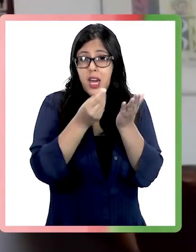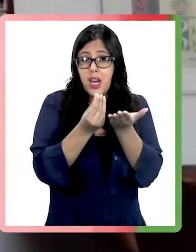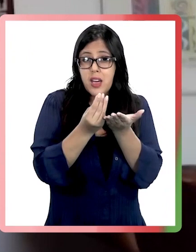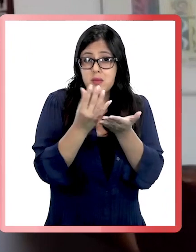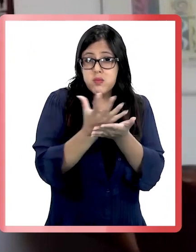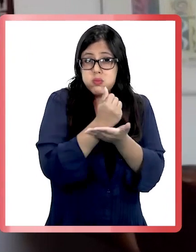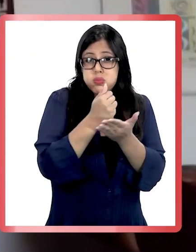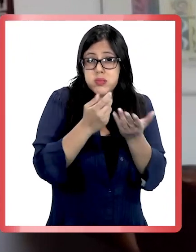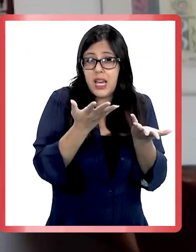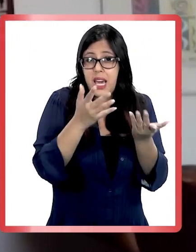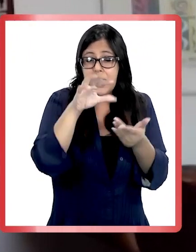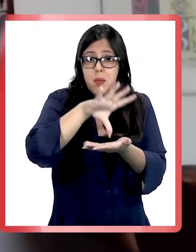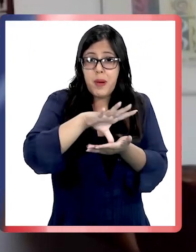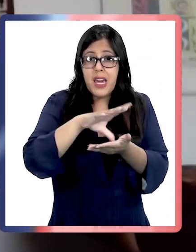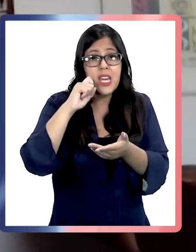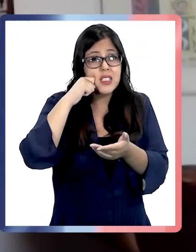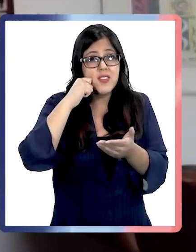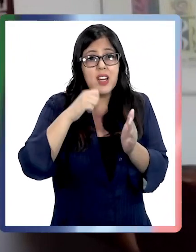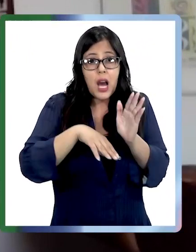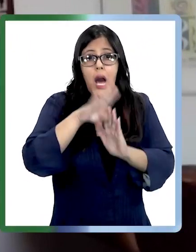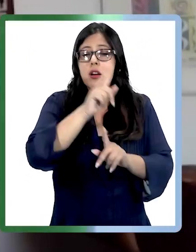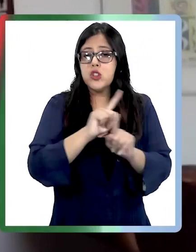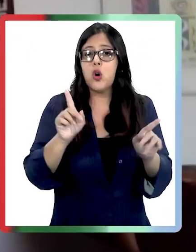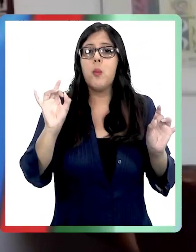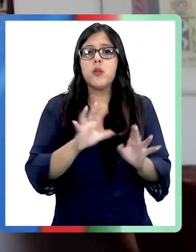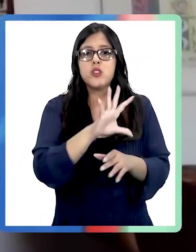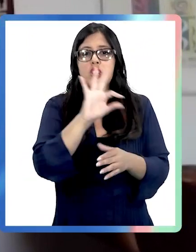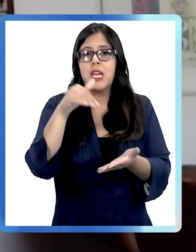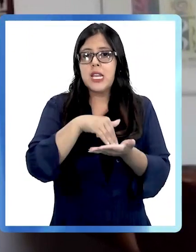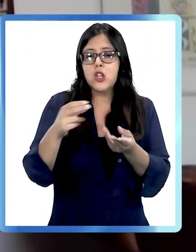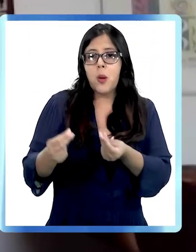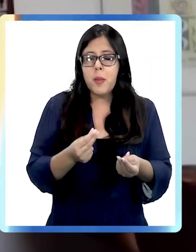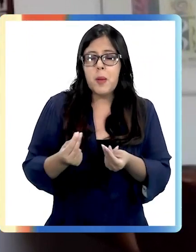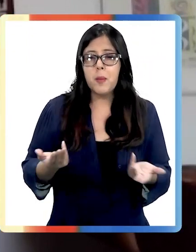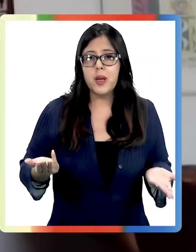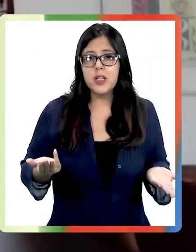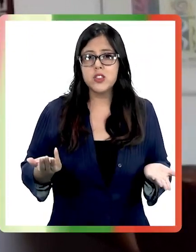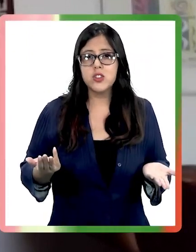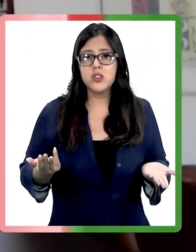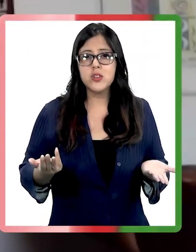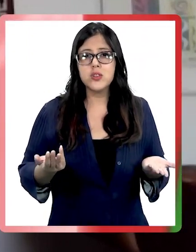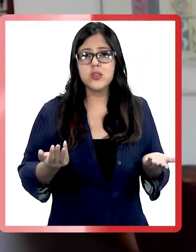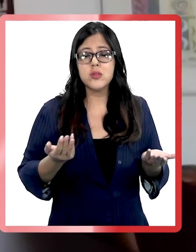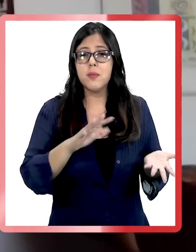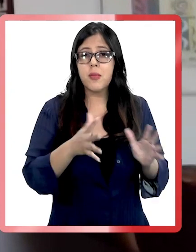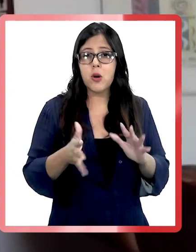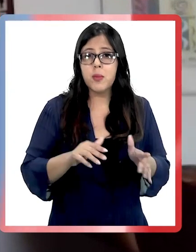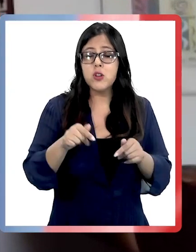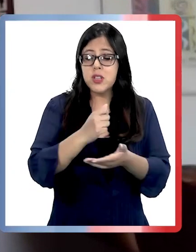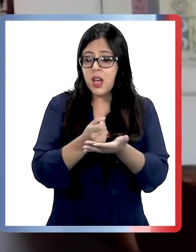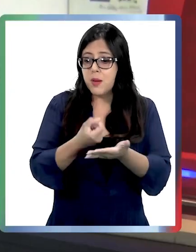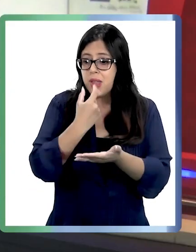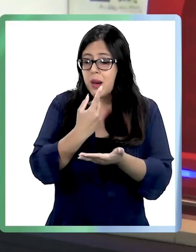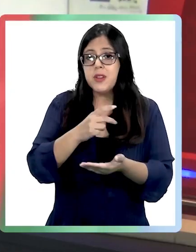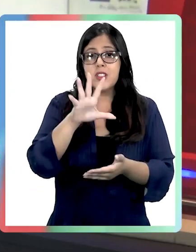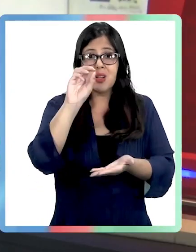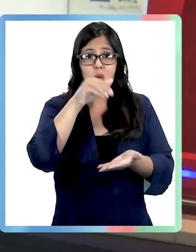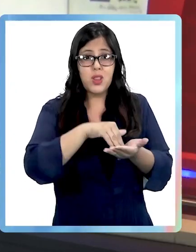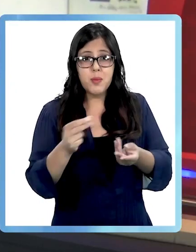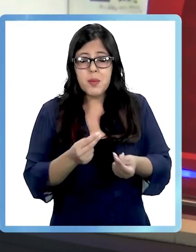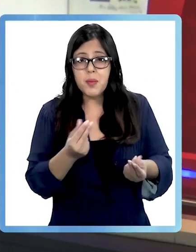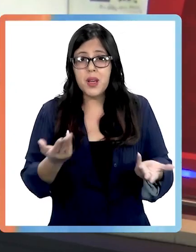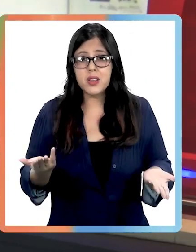país no es un salario muy grande. Por ejemplo, si uno está hablando de 500.000 pesos de salario promedio y hay medicamentos que